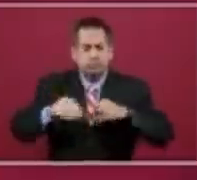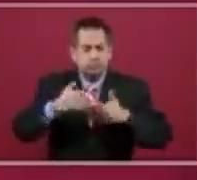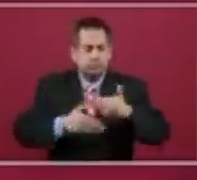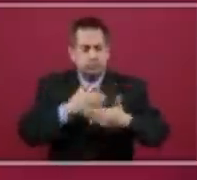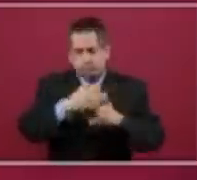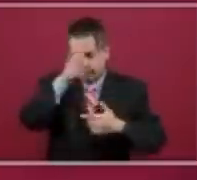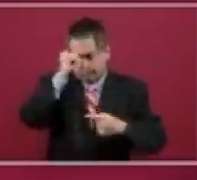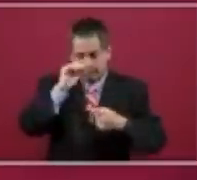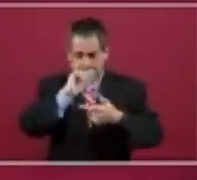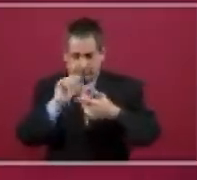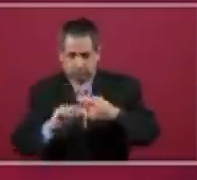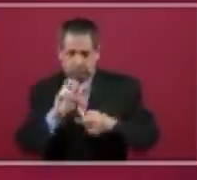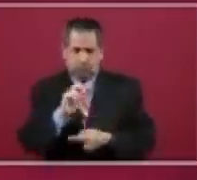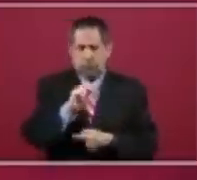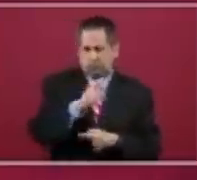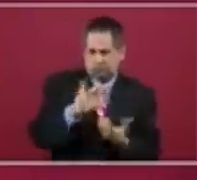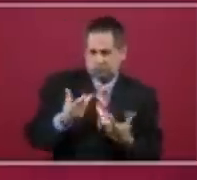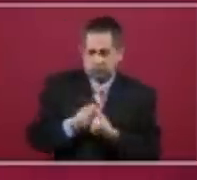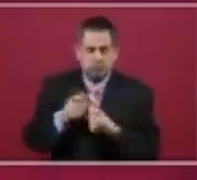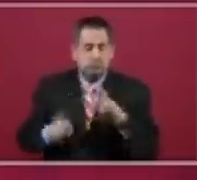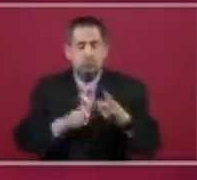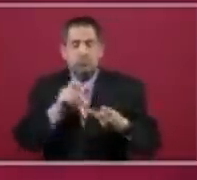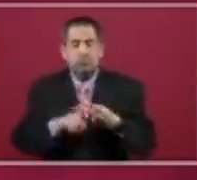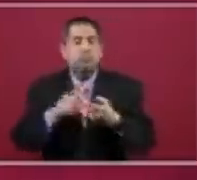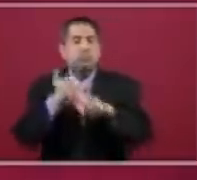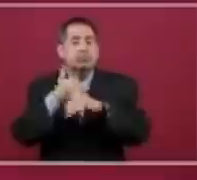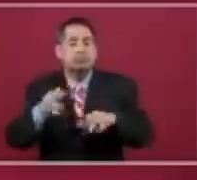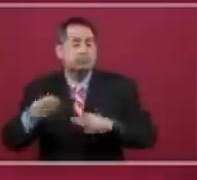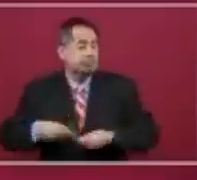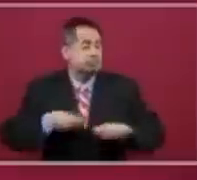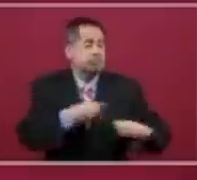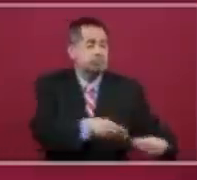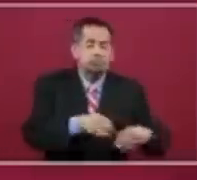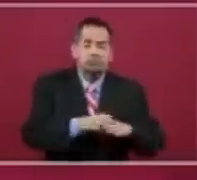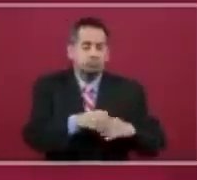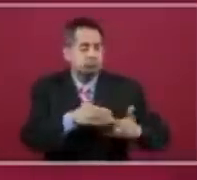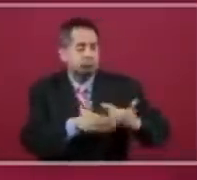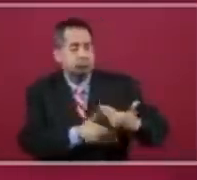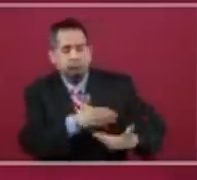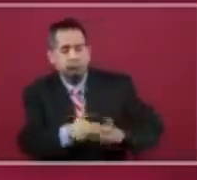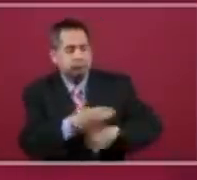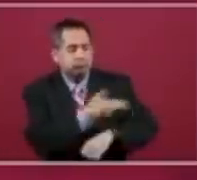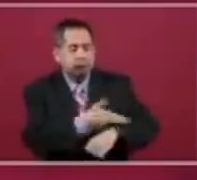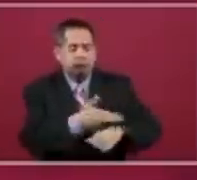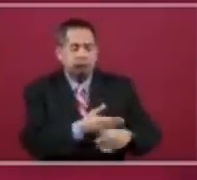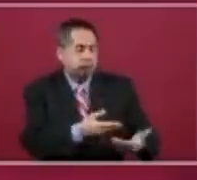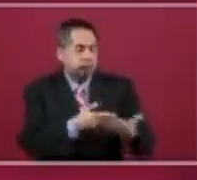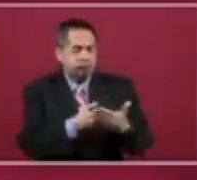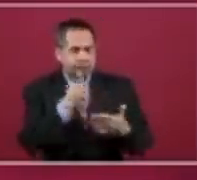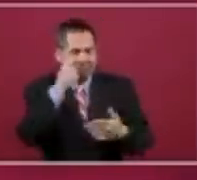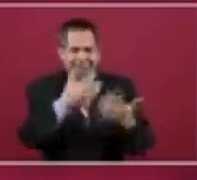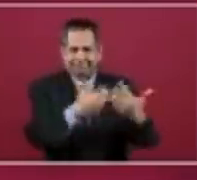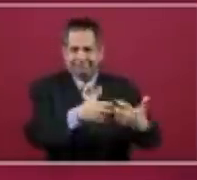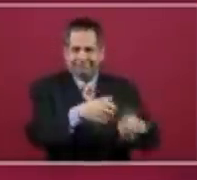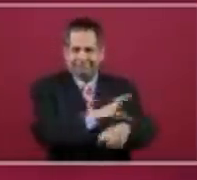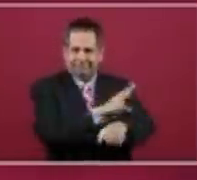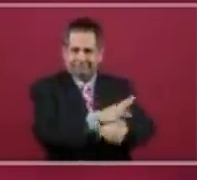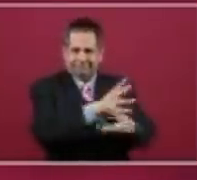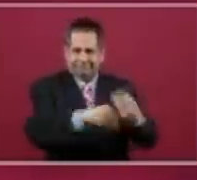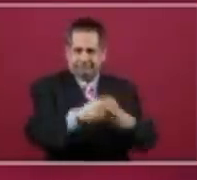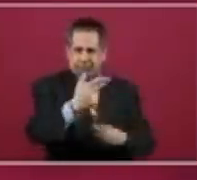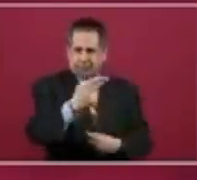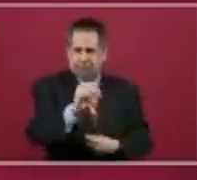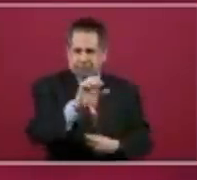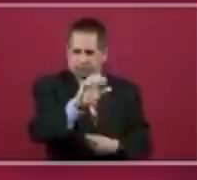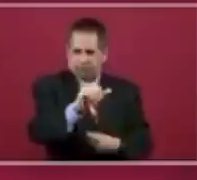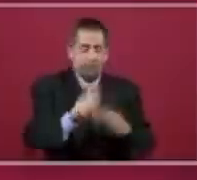de especialistas y Conagua, la recepción de la información relativa al proceso de la planta de Huesca,